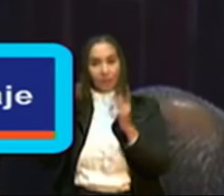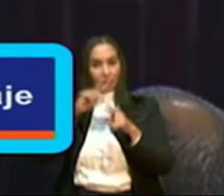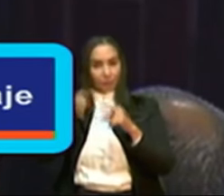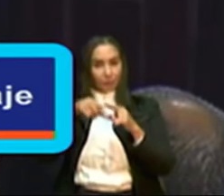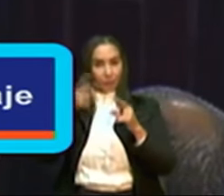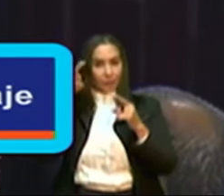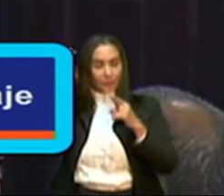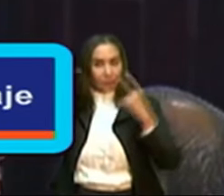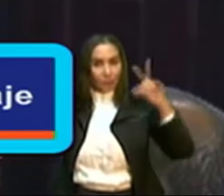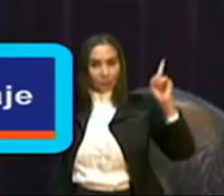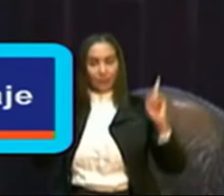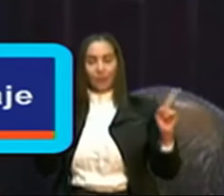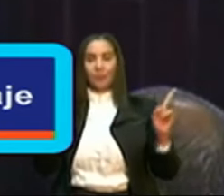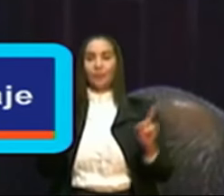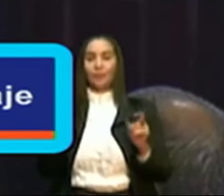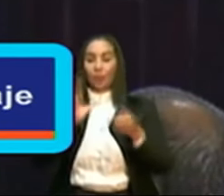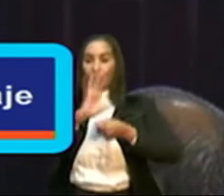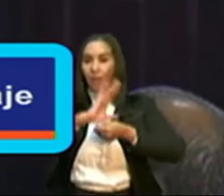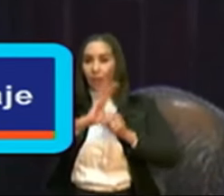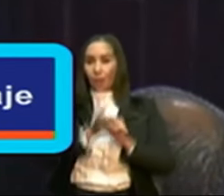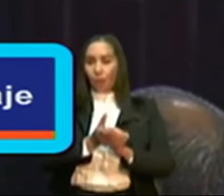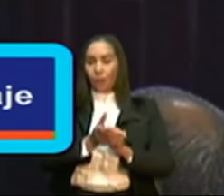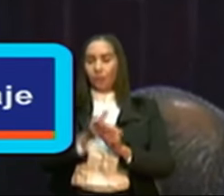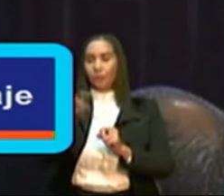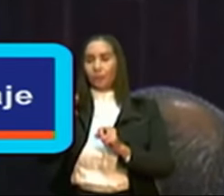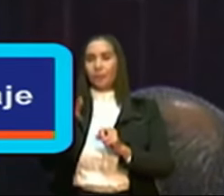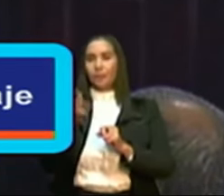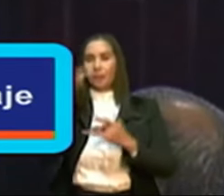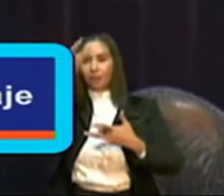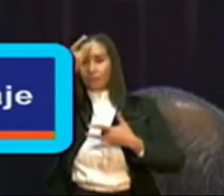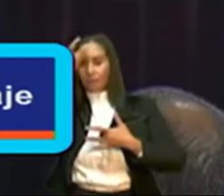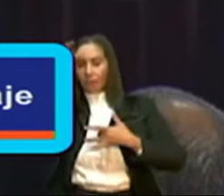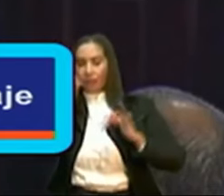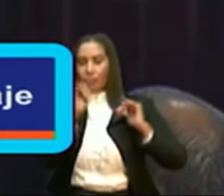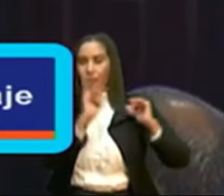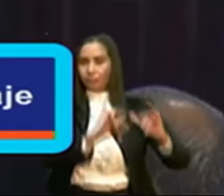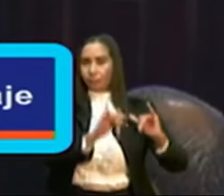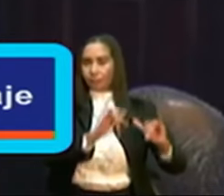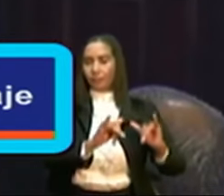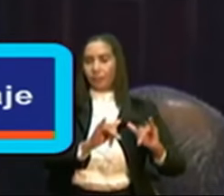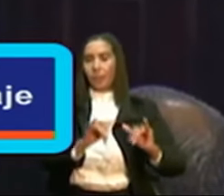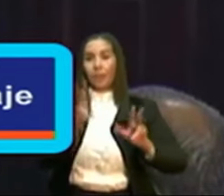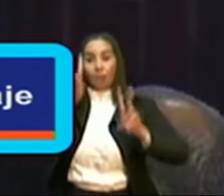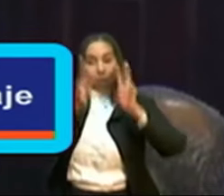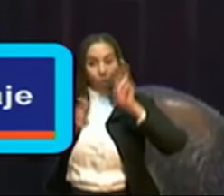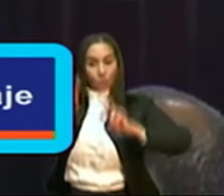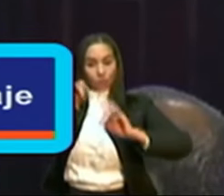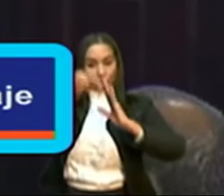eso pudimos, en el momento de COVID, tener pacientes de COVID ahí. Estamos teniendo consultas externas